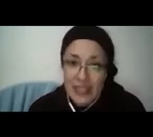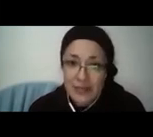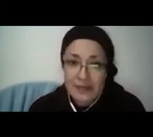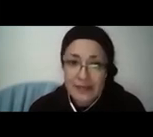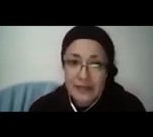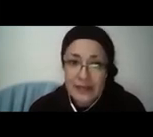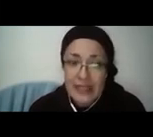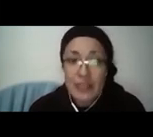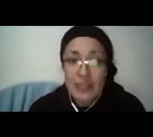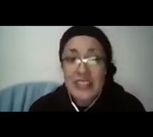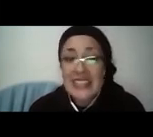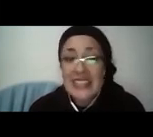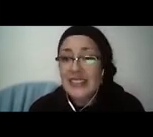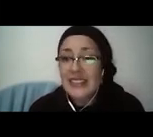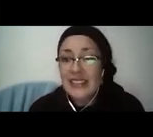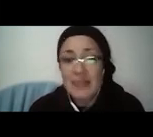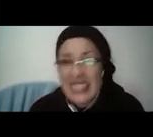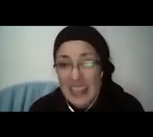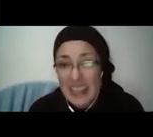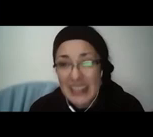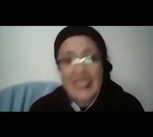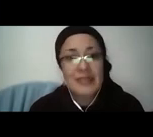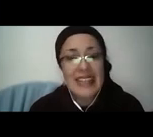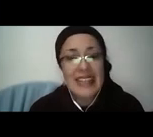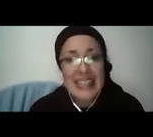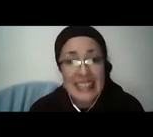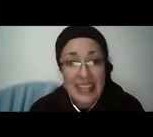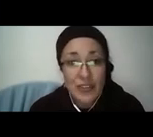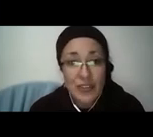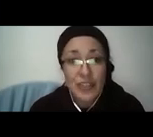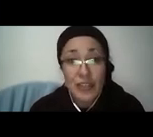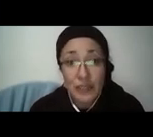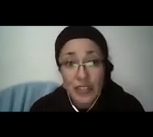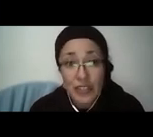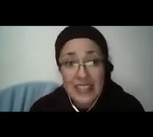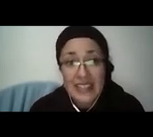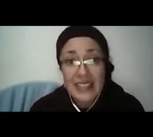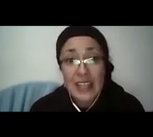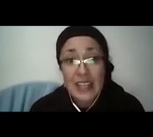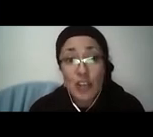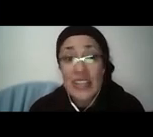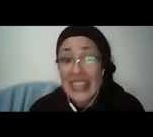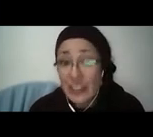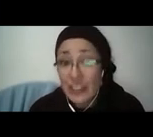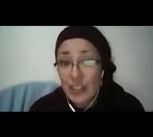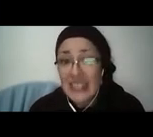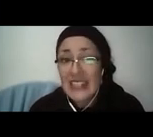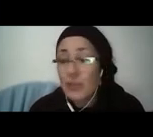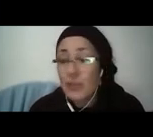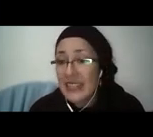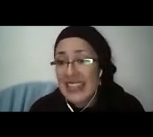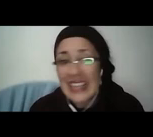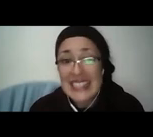fotovoltaico, que consiste básicamente en la interacción de los fotones con electrones de